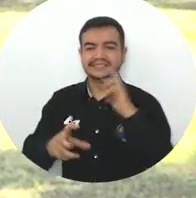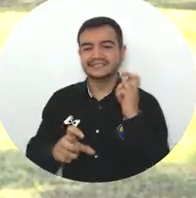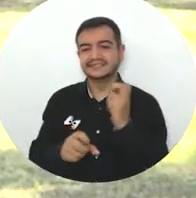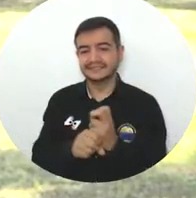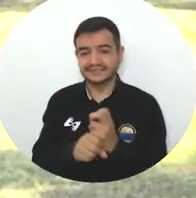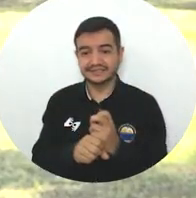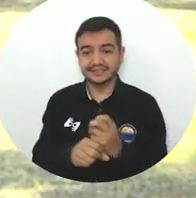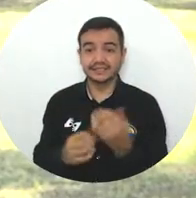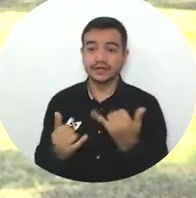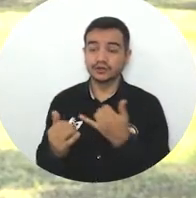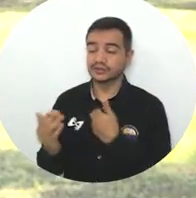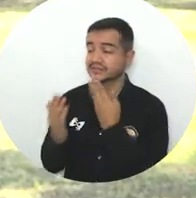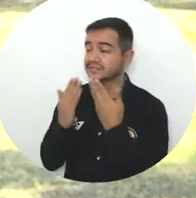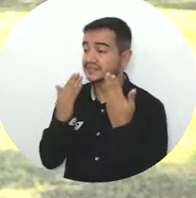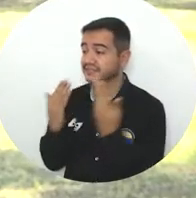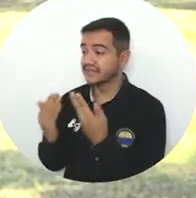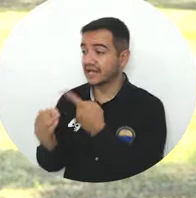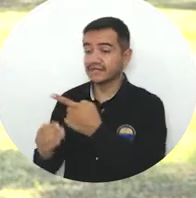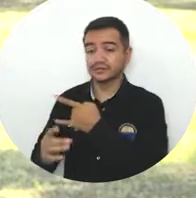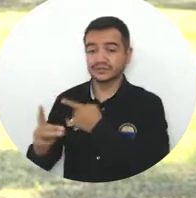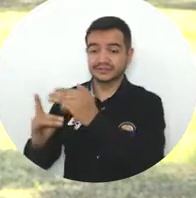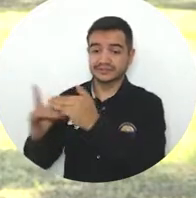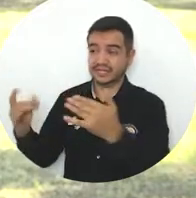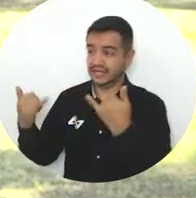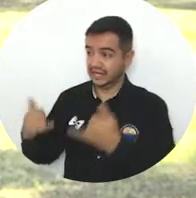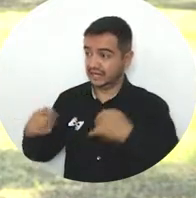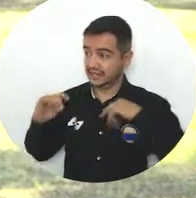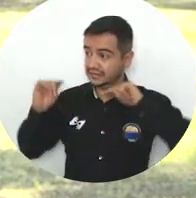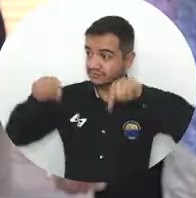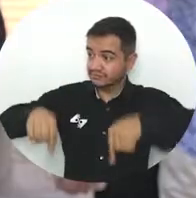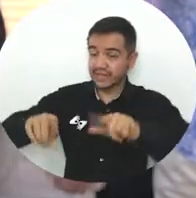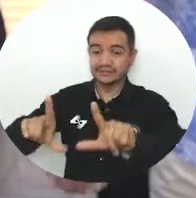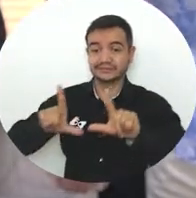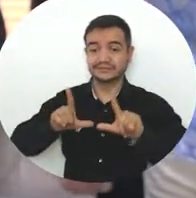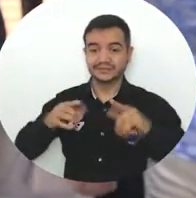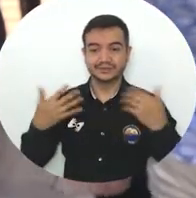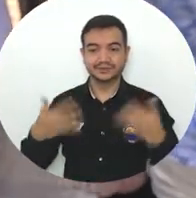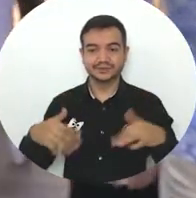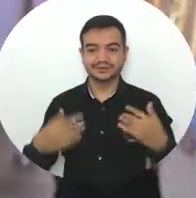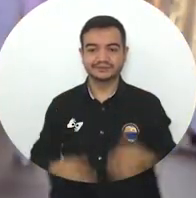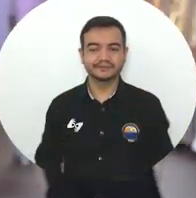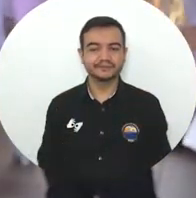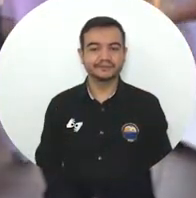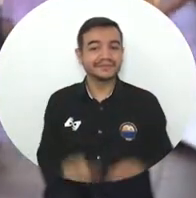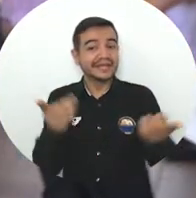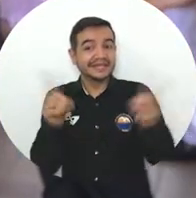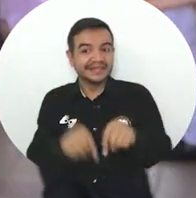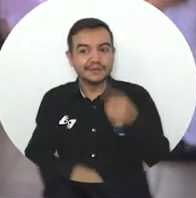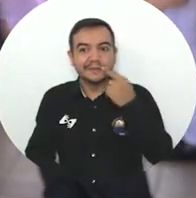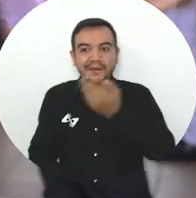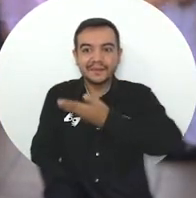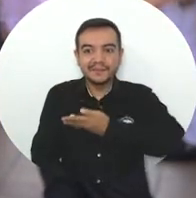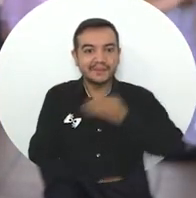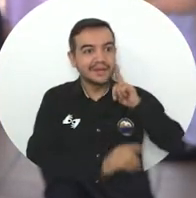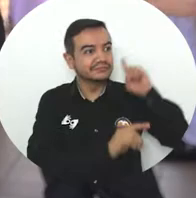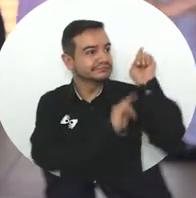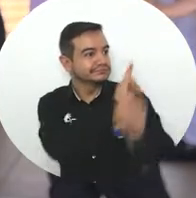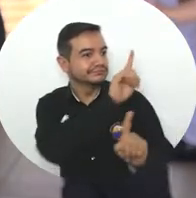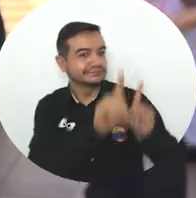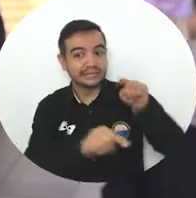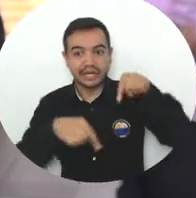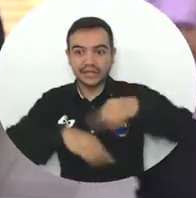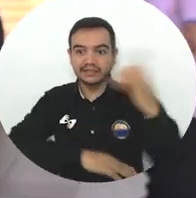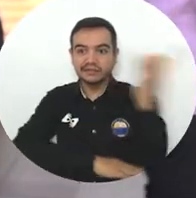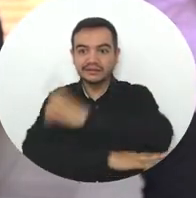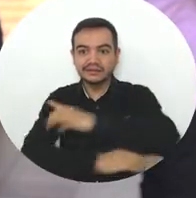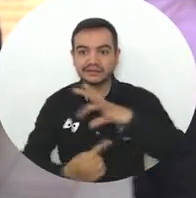damos muchas gracias a la Universidad del Magdalena por habernos permitido tener nuestra ceremonia. Y pues el permitirnos que nuestros padres estuvieran hoy aquí en este día tan